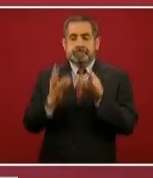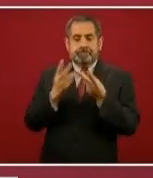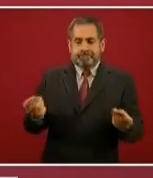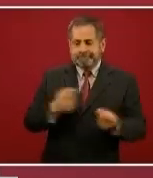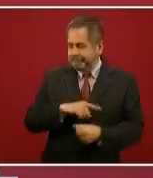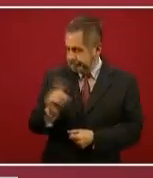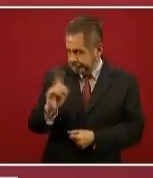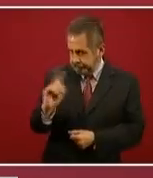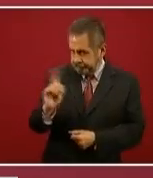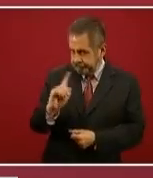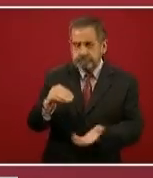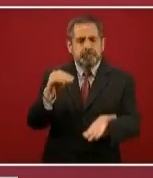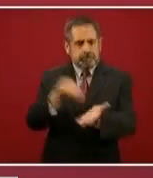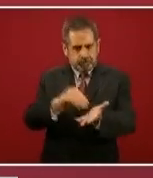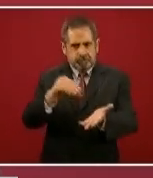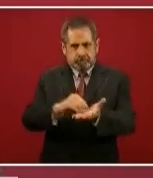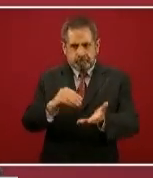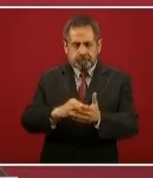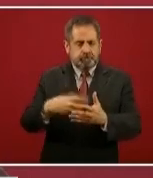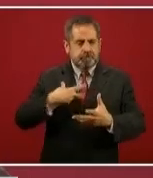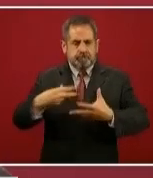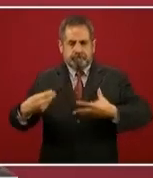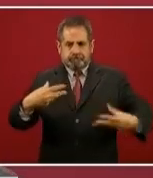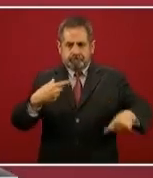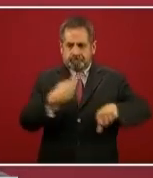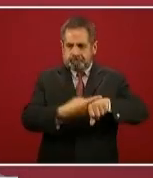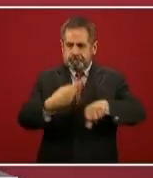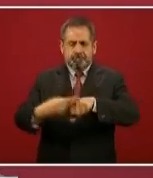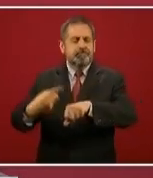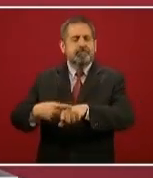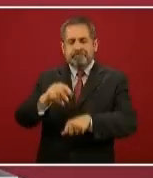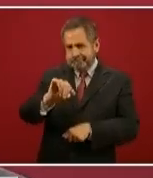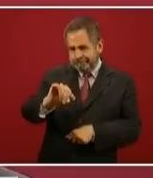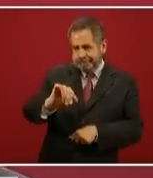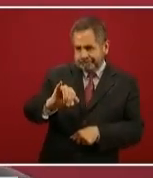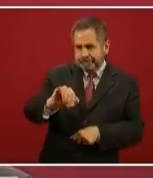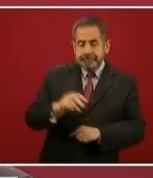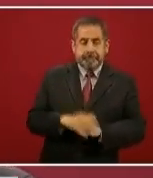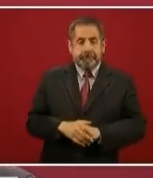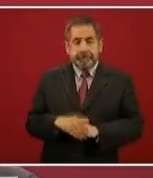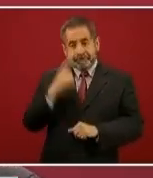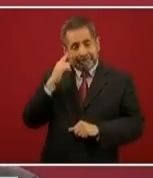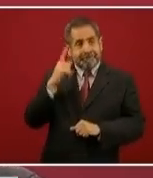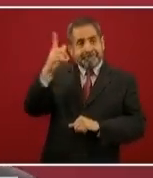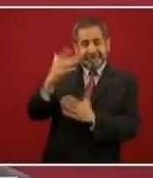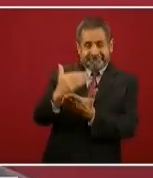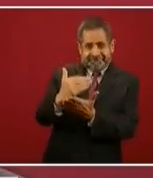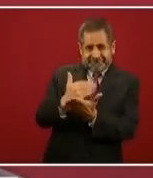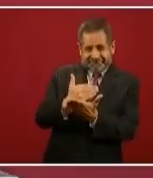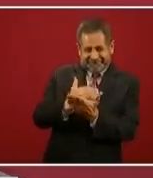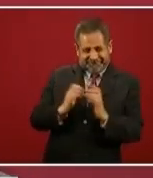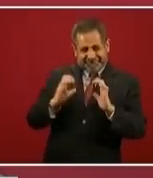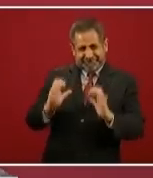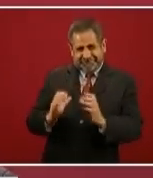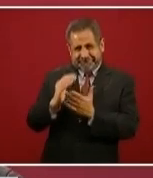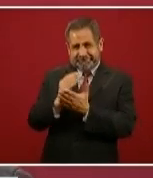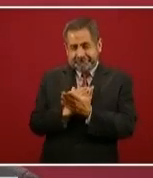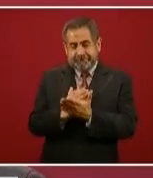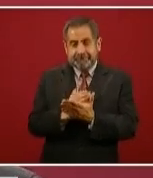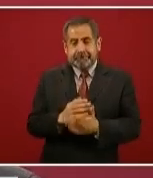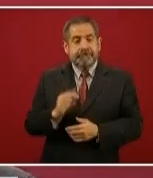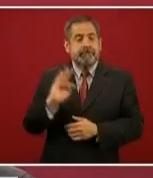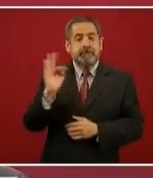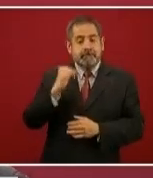momento a otro. También quiero ser claro que el éxito en la reducción de la transmisión, en vez de llevarnos a una epidemia